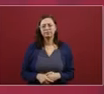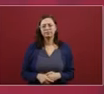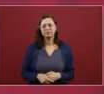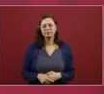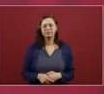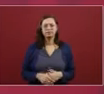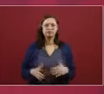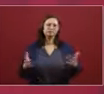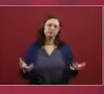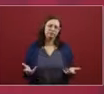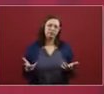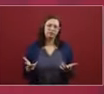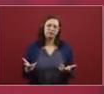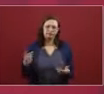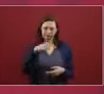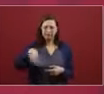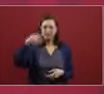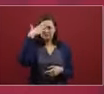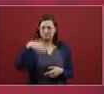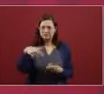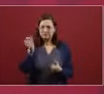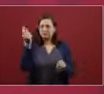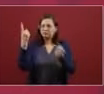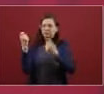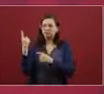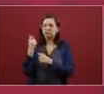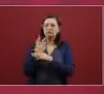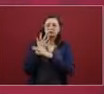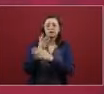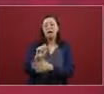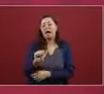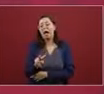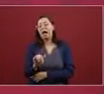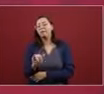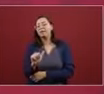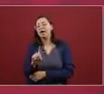lo que se conoce coloquialmente como aviadores